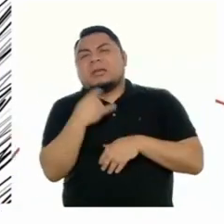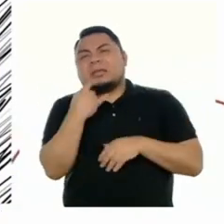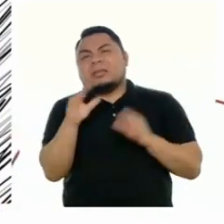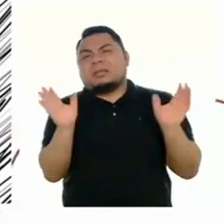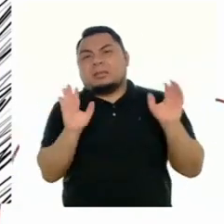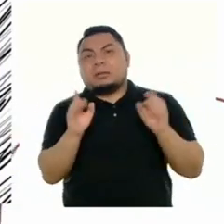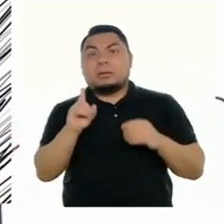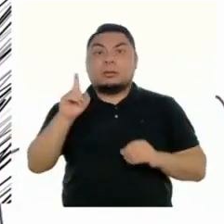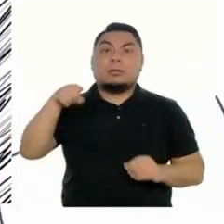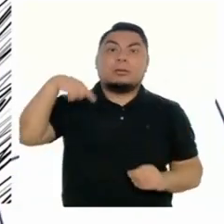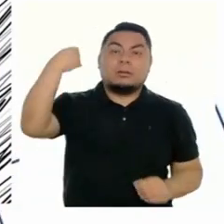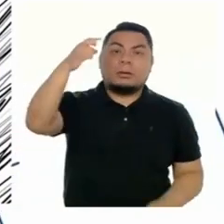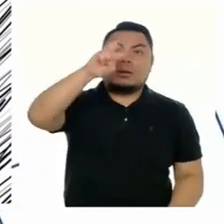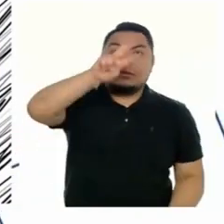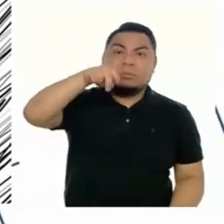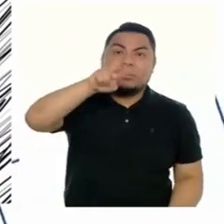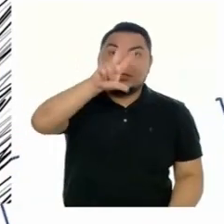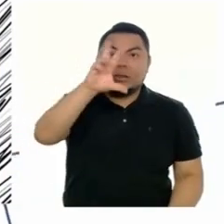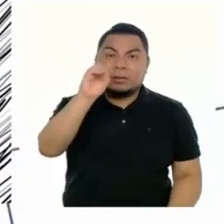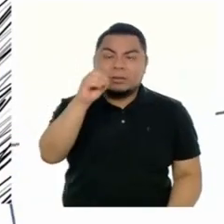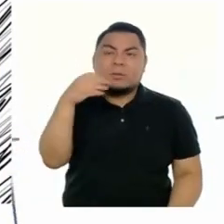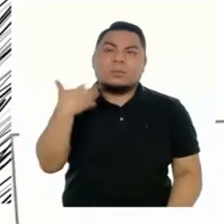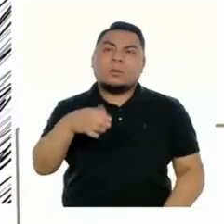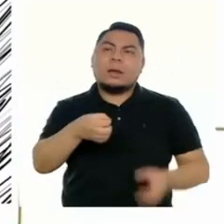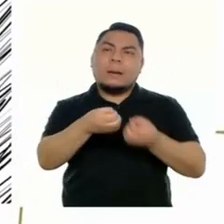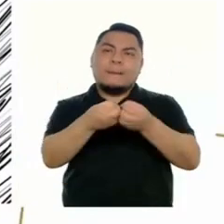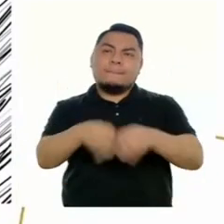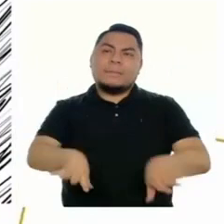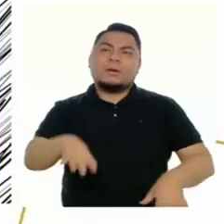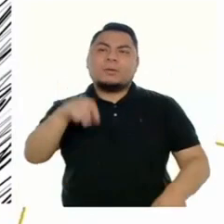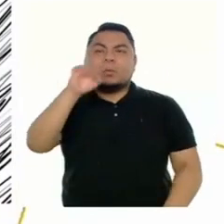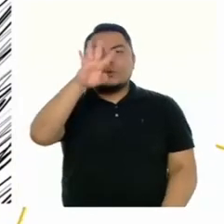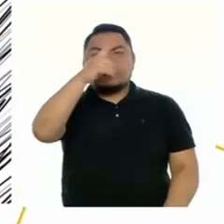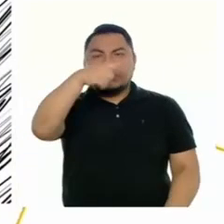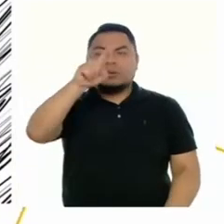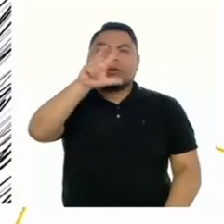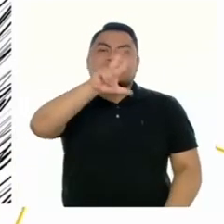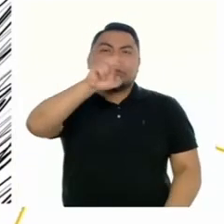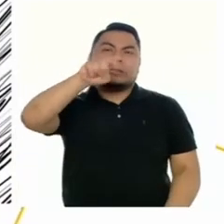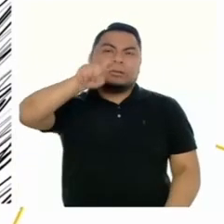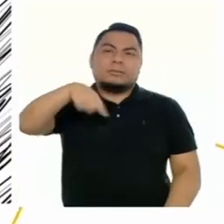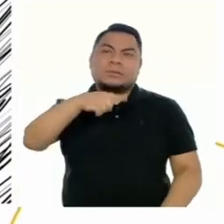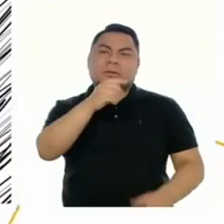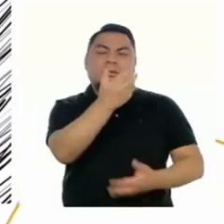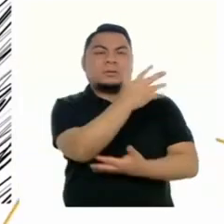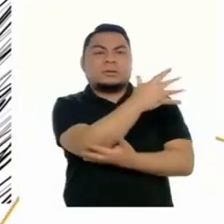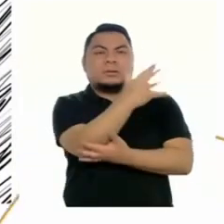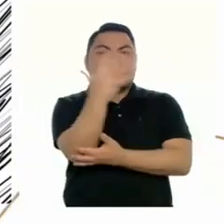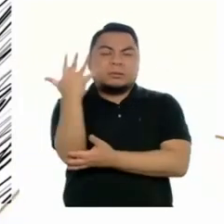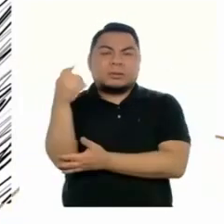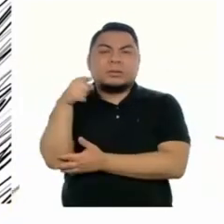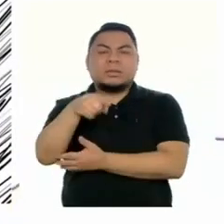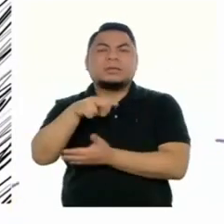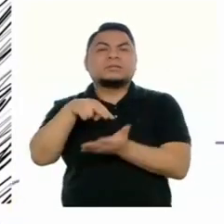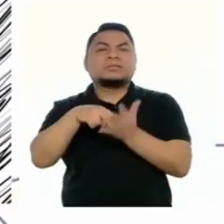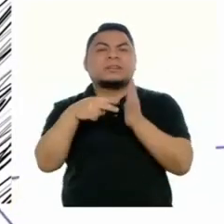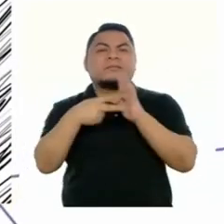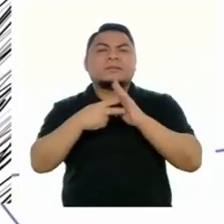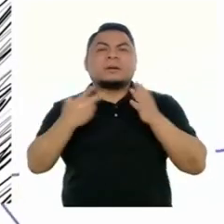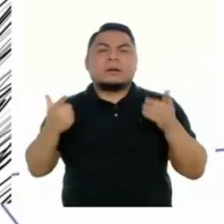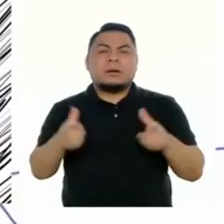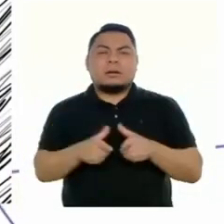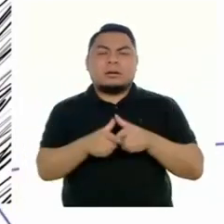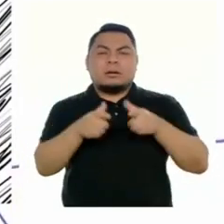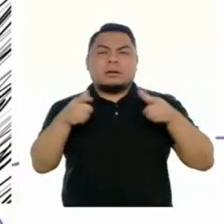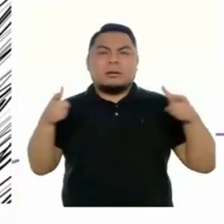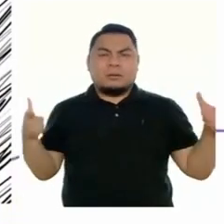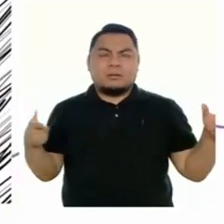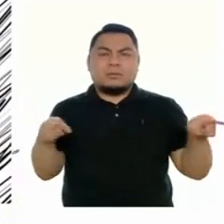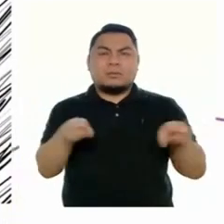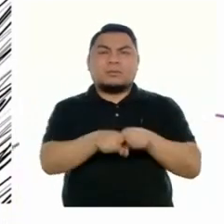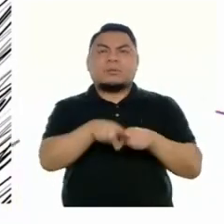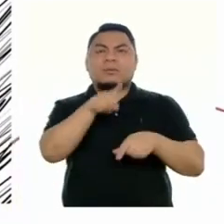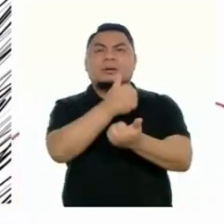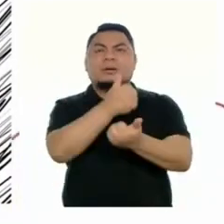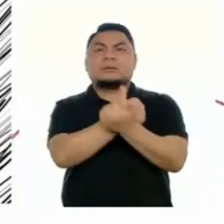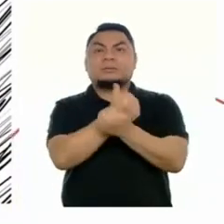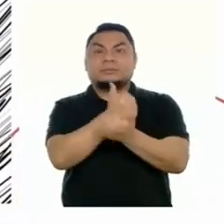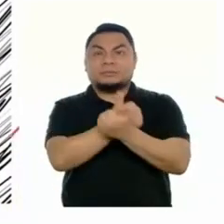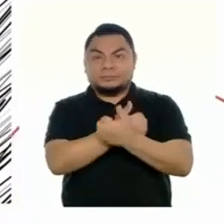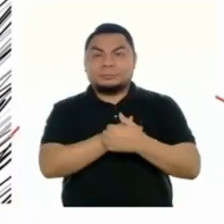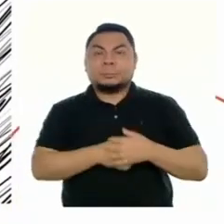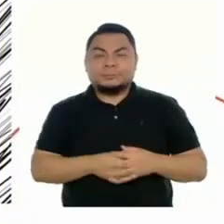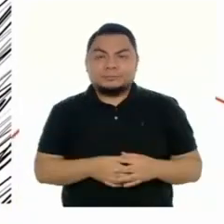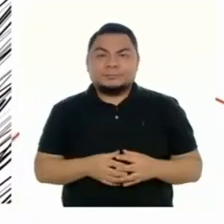para el 2030 habremos perdido 4.300.000 hectáreas, lo que equivale al tamaño del departamento de